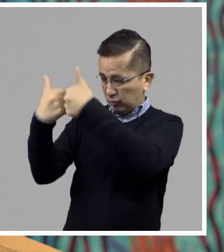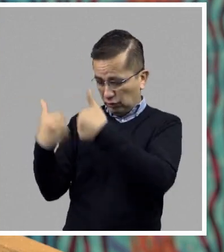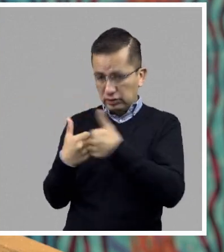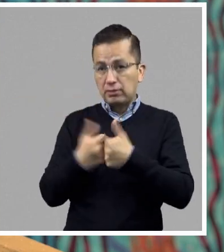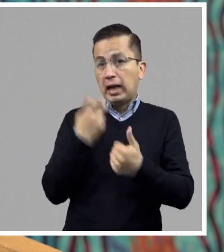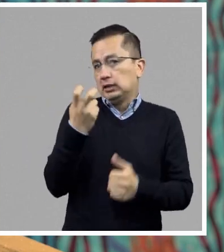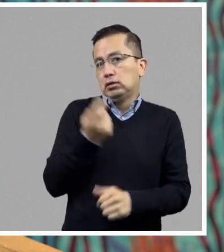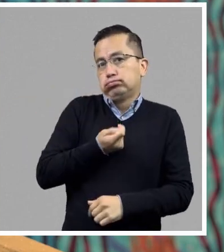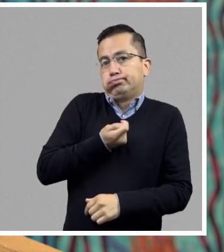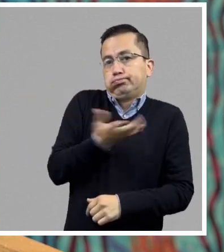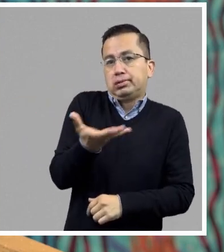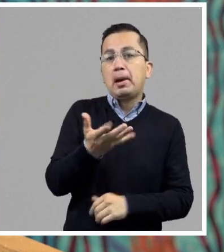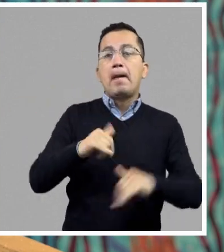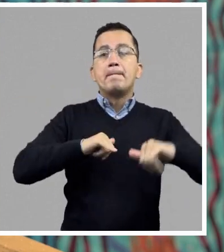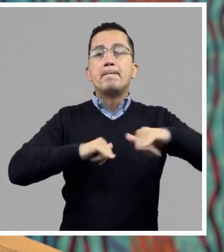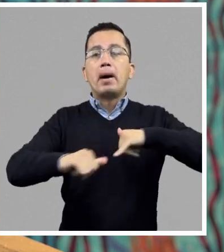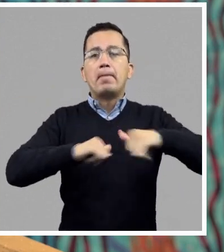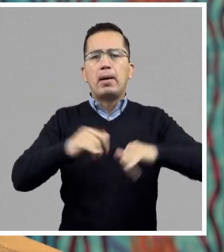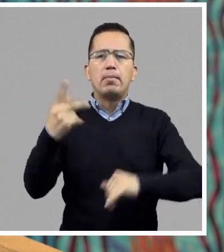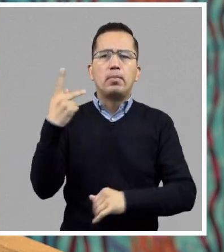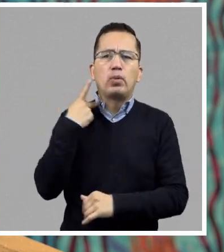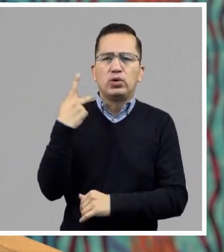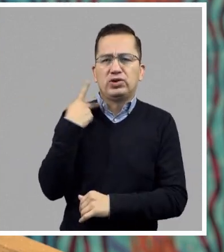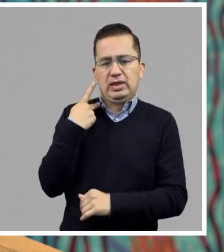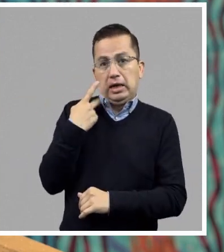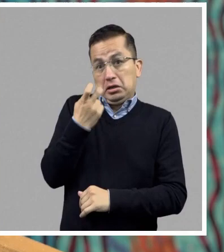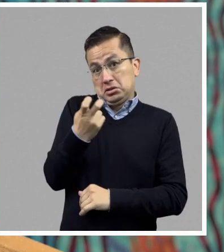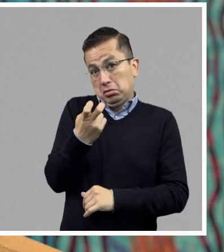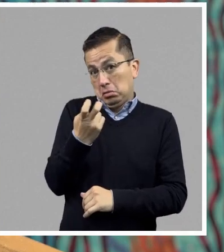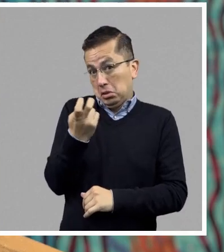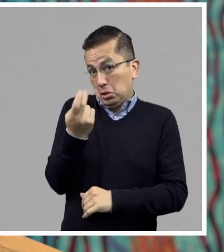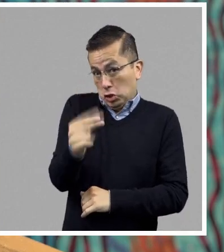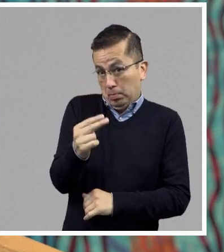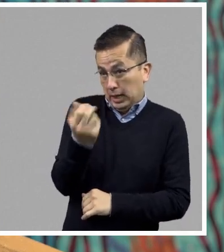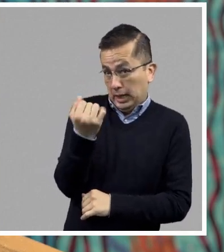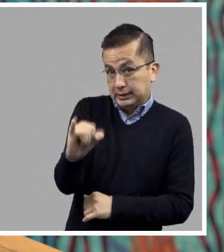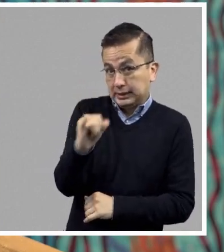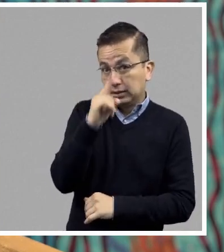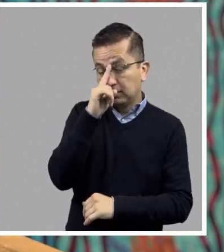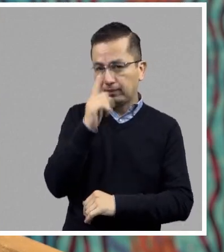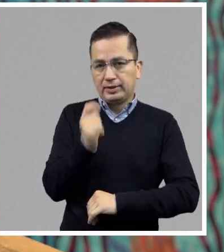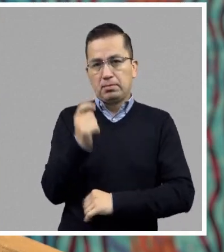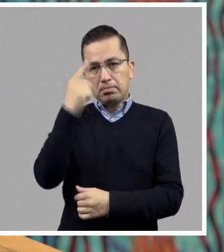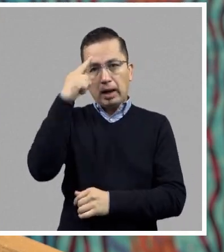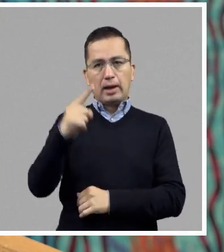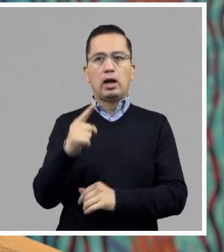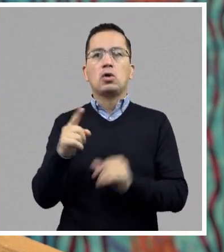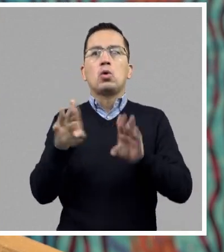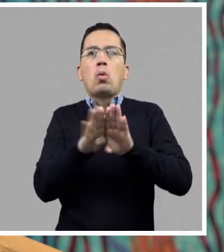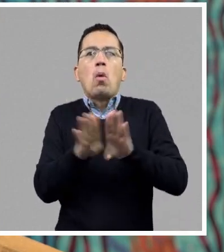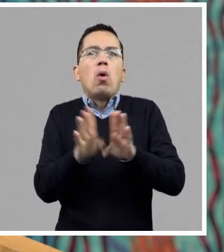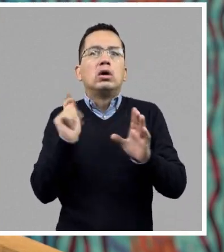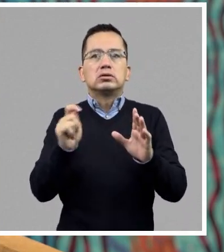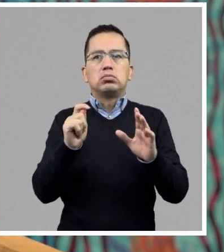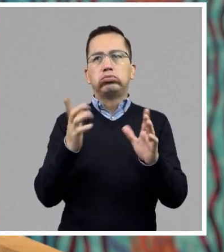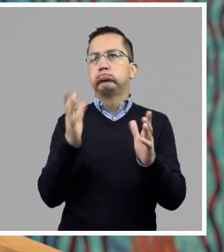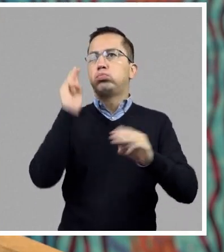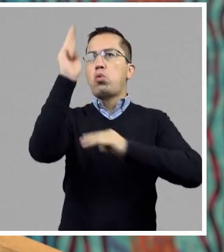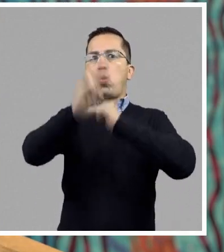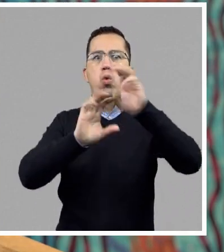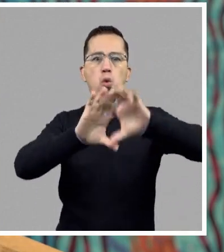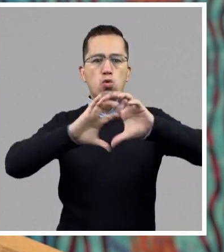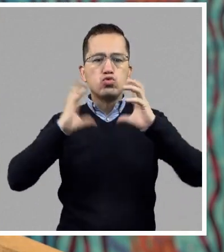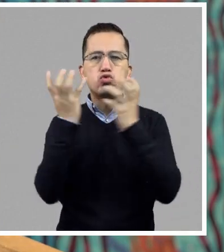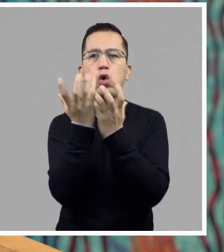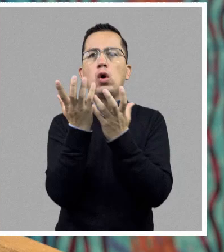los límites de estado y otras digamos entidades administrativas reconocidas digamos por una instancia